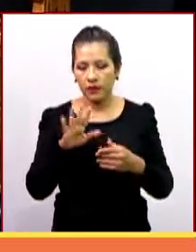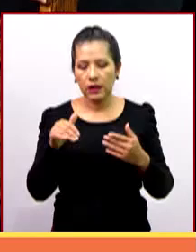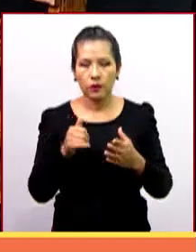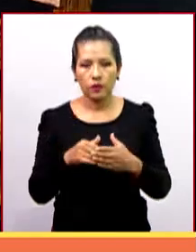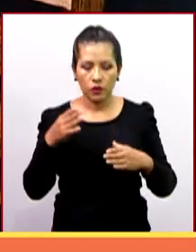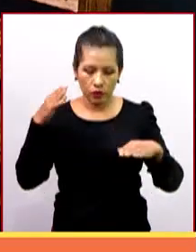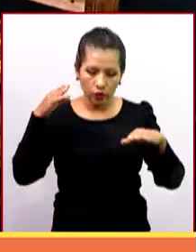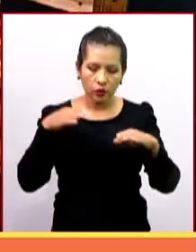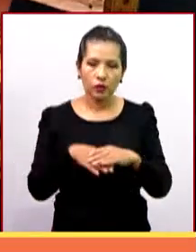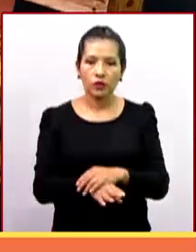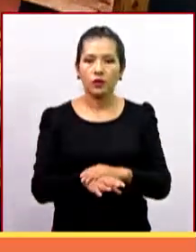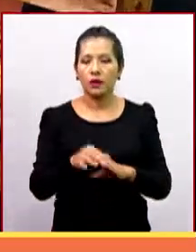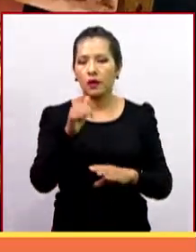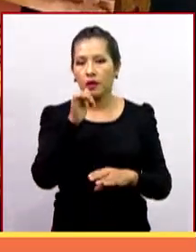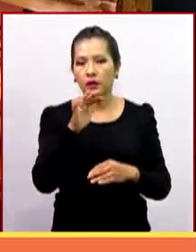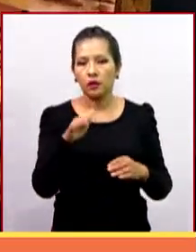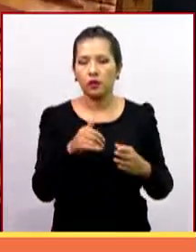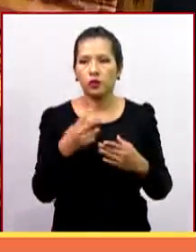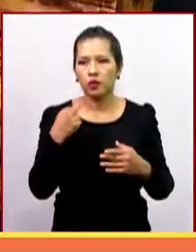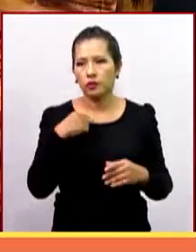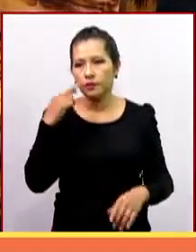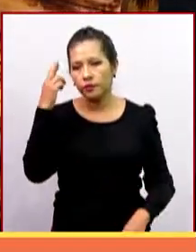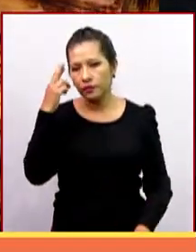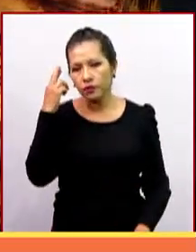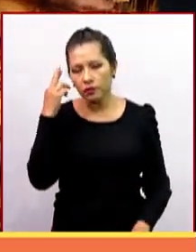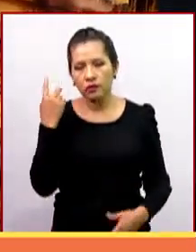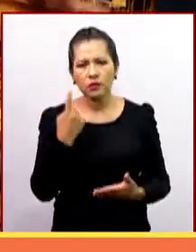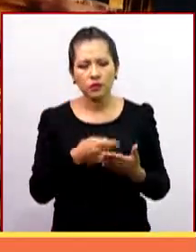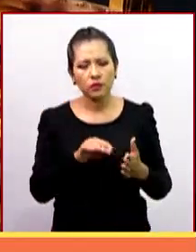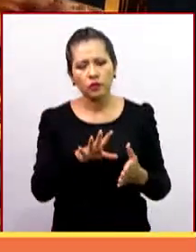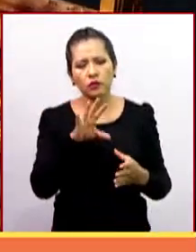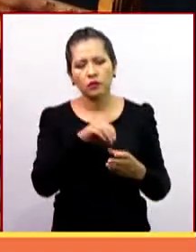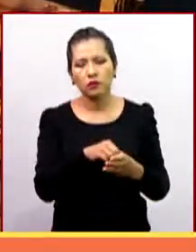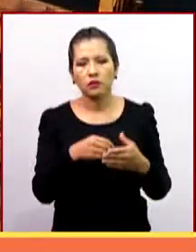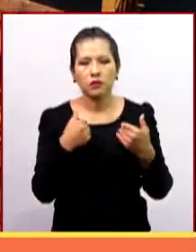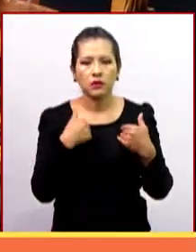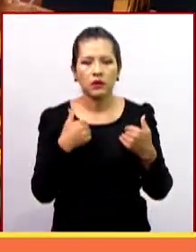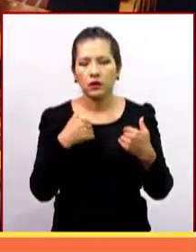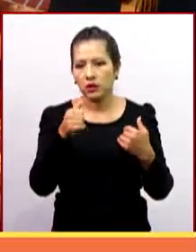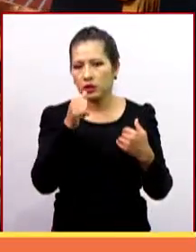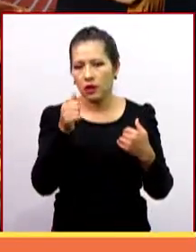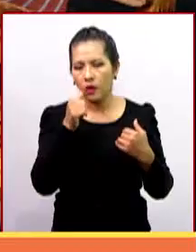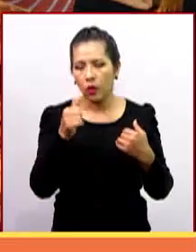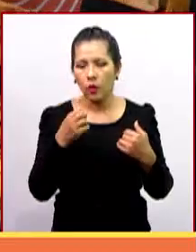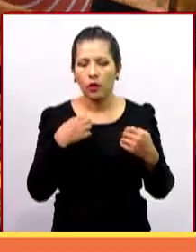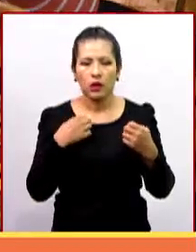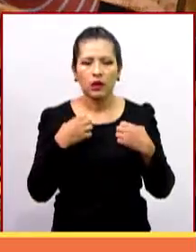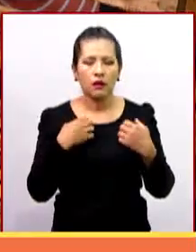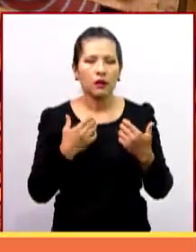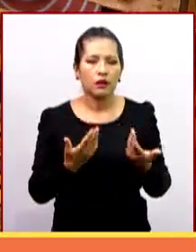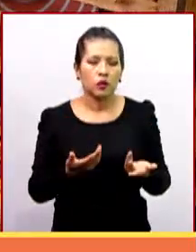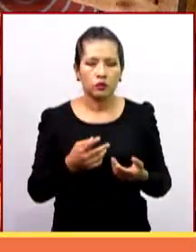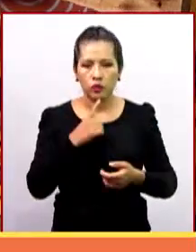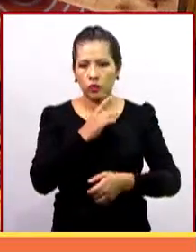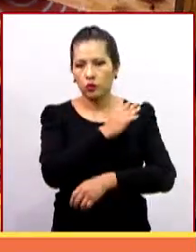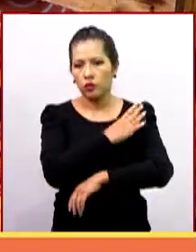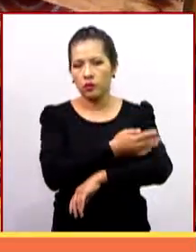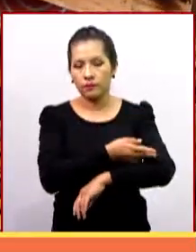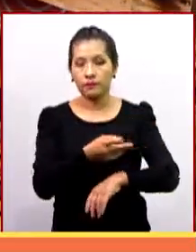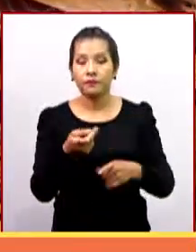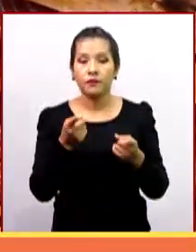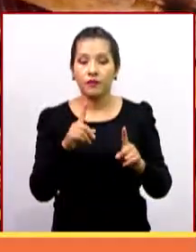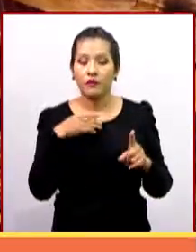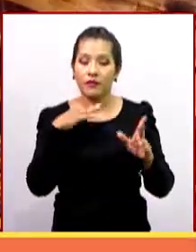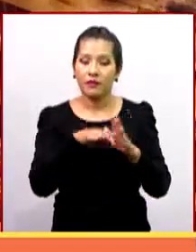y también nos ha requerido con mucha reflexión de qué es la energía del agua. Es algo, pues, muy abstracto, ¿no? Tú la sientes en un mar y dices, wow,